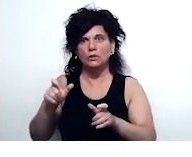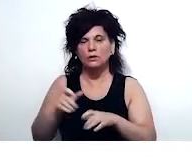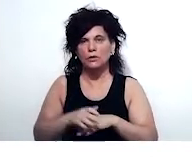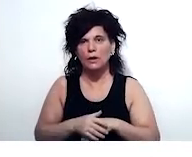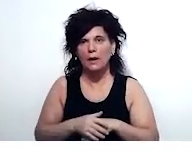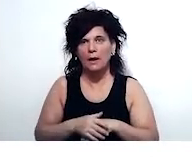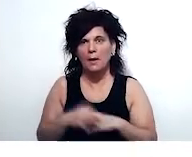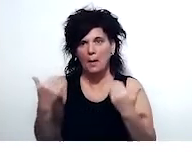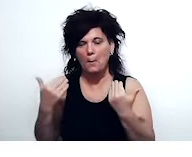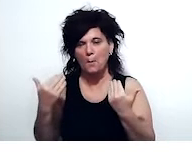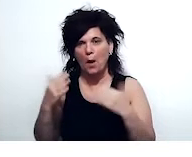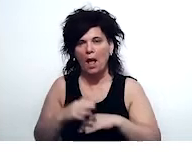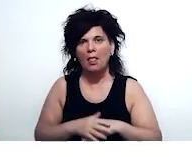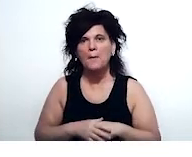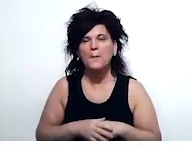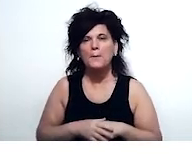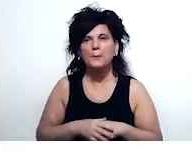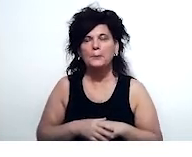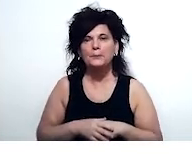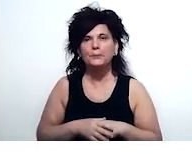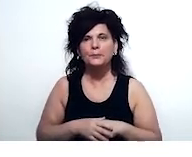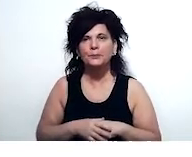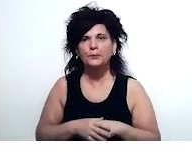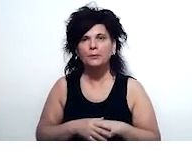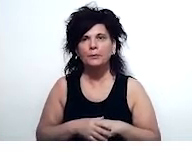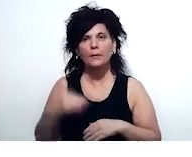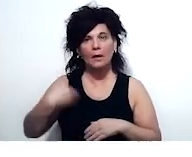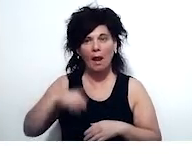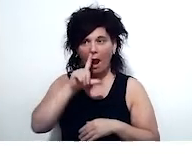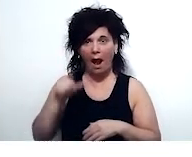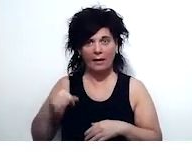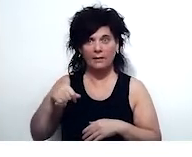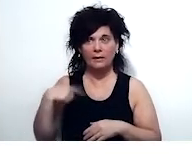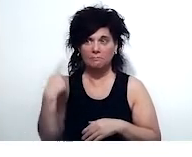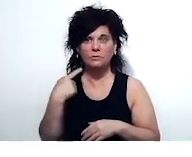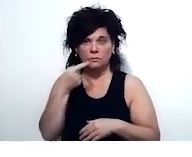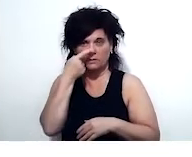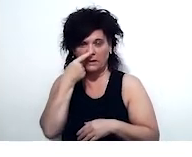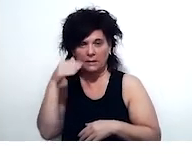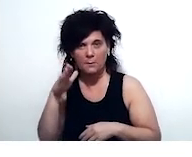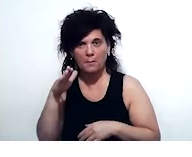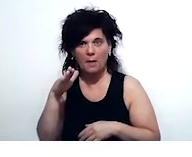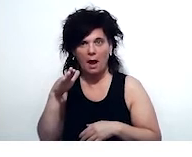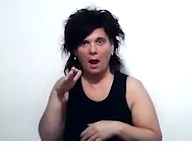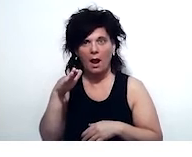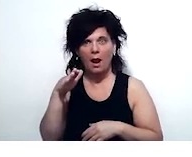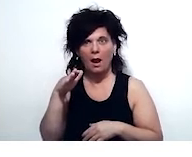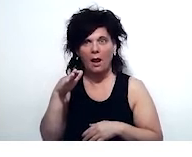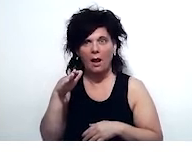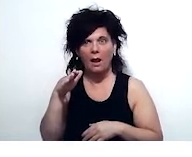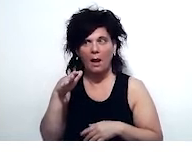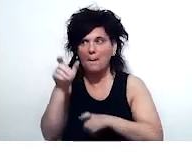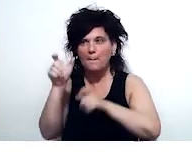tienen otros estados de ingresos intermedios. Entonces Argentina, que es lo que nos importa, tiene entonces